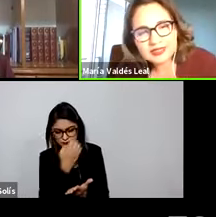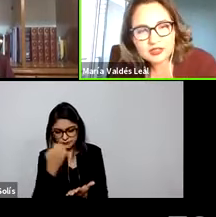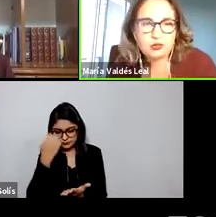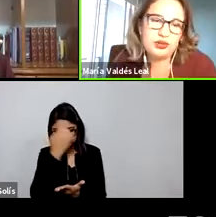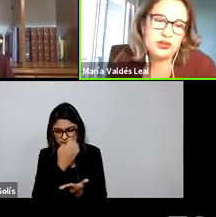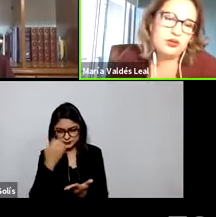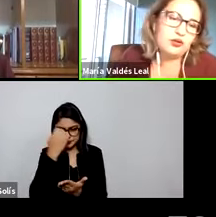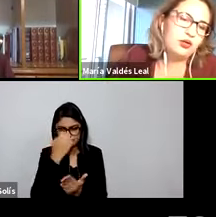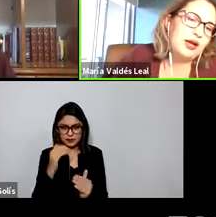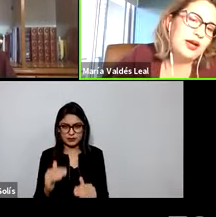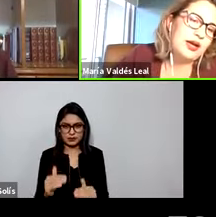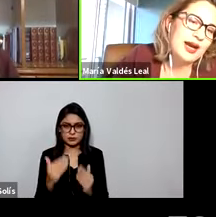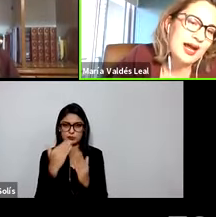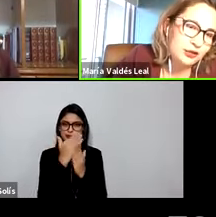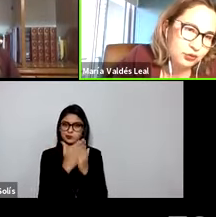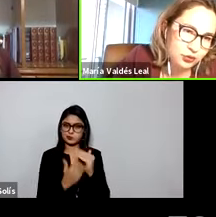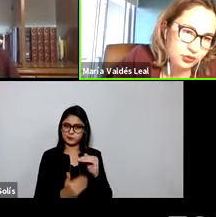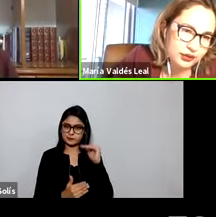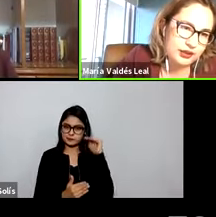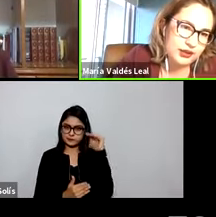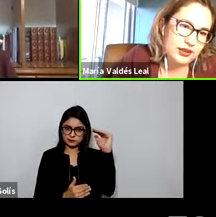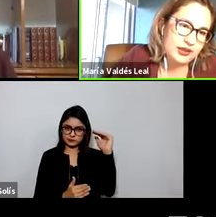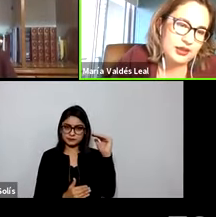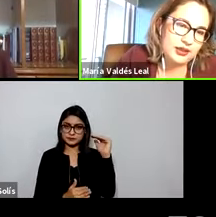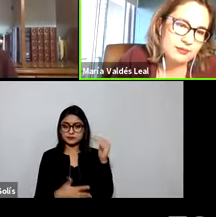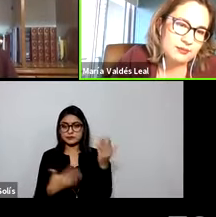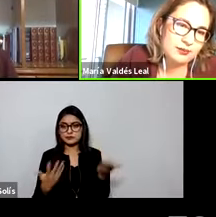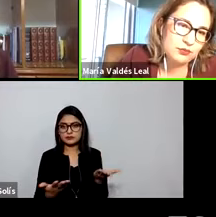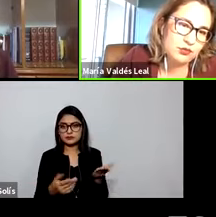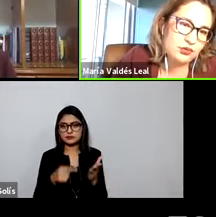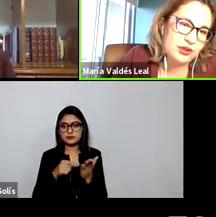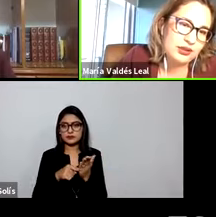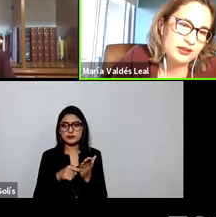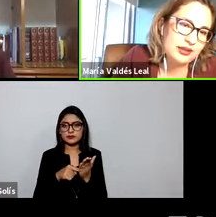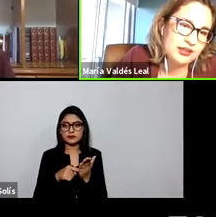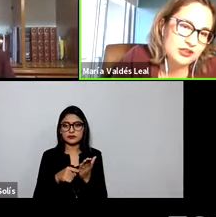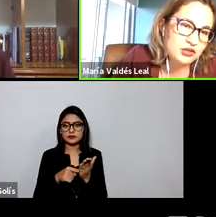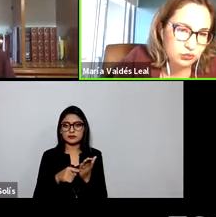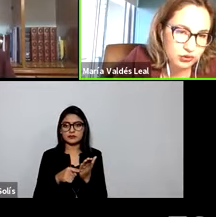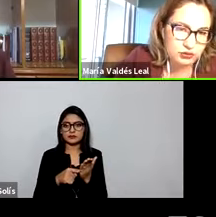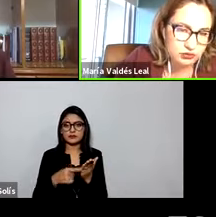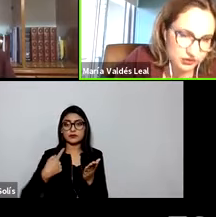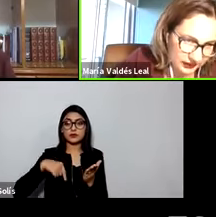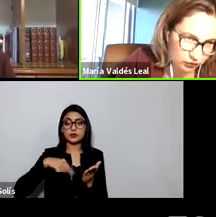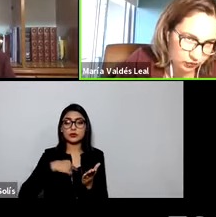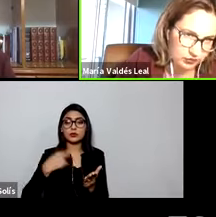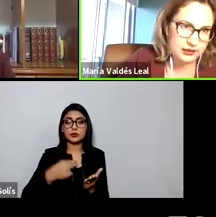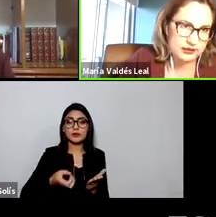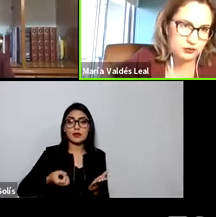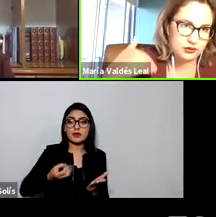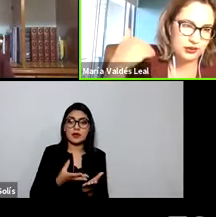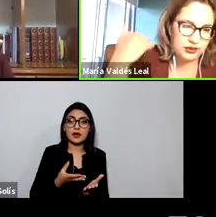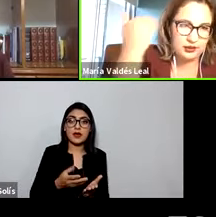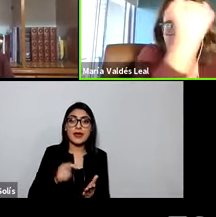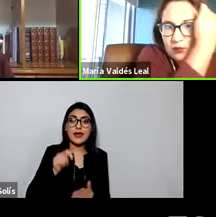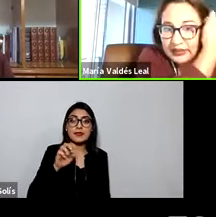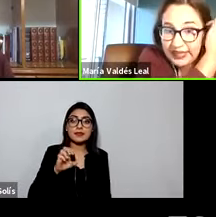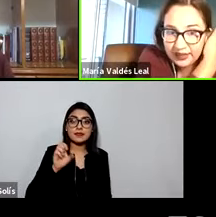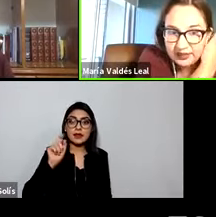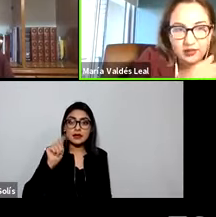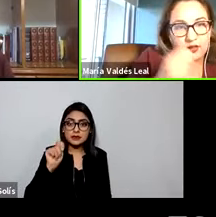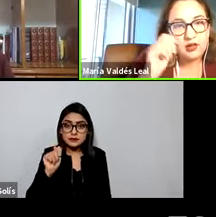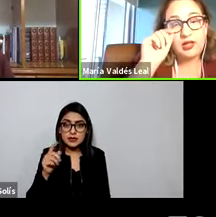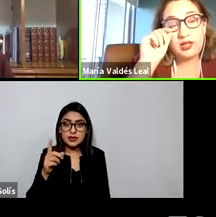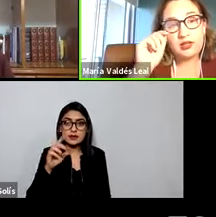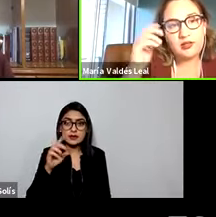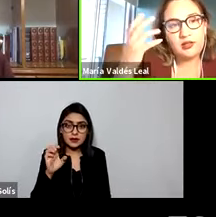Y este escrutinio alto, que llamamos test de escrutinio estricto, que se usa en